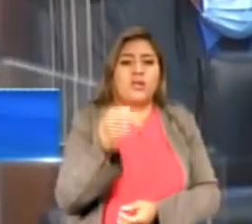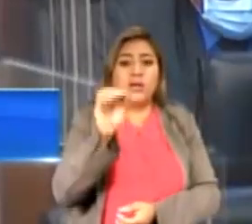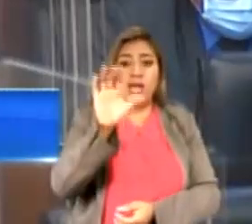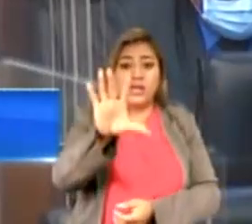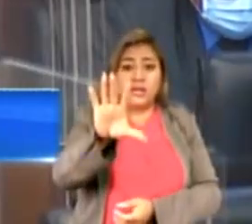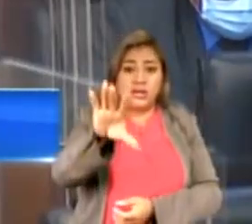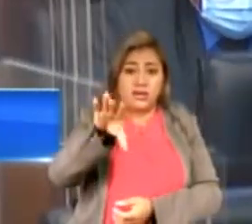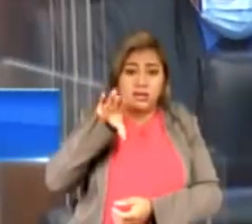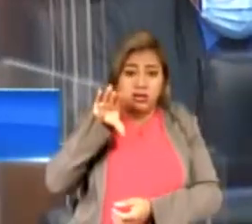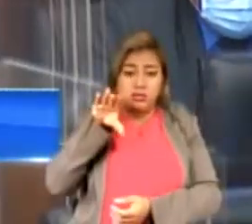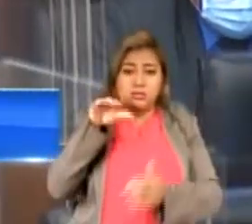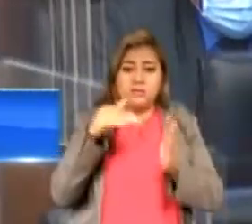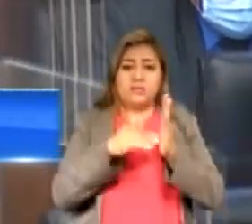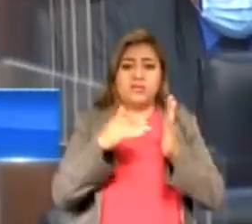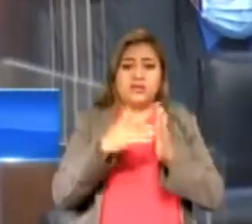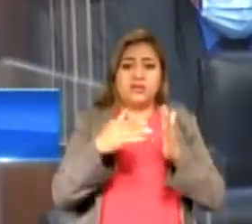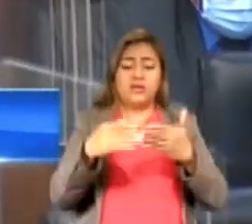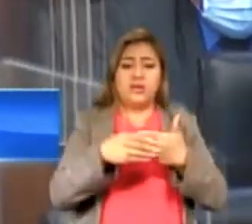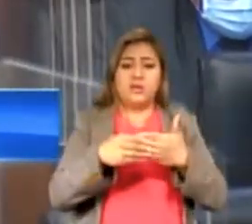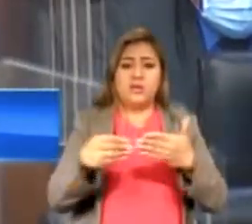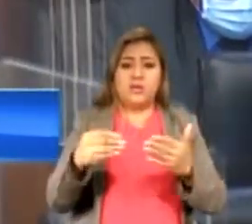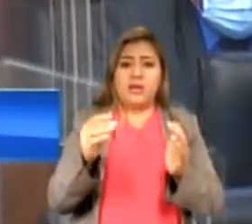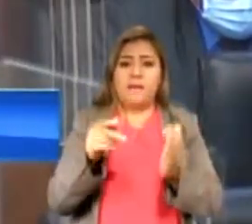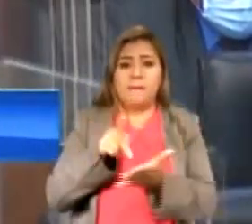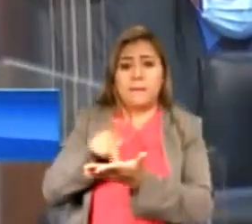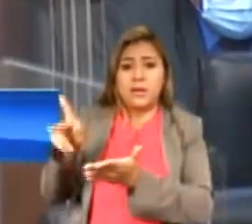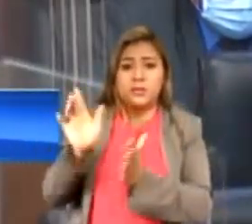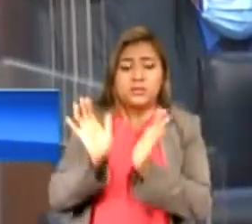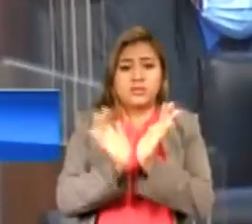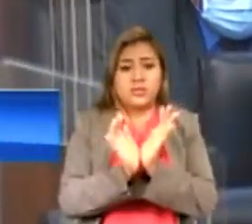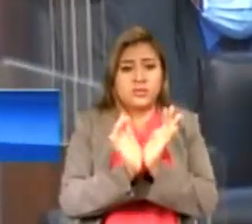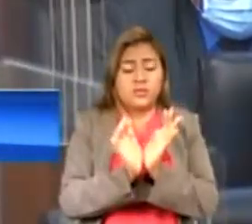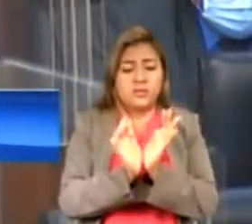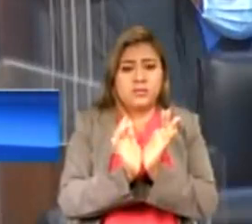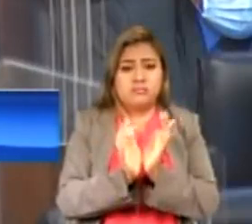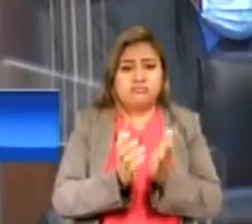500 millones de dólares.